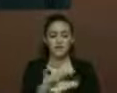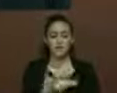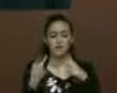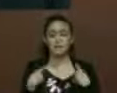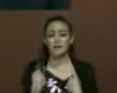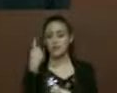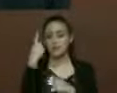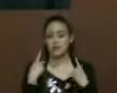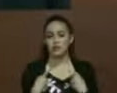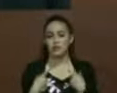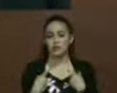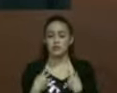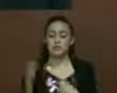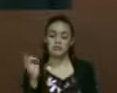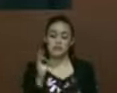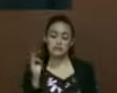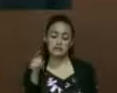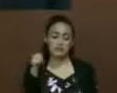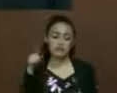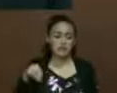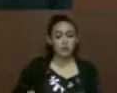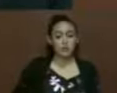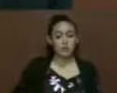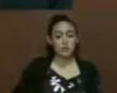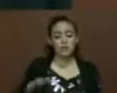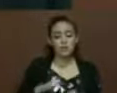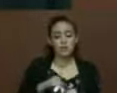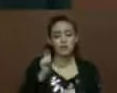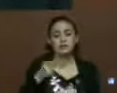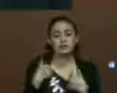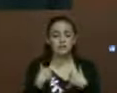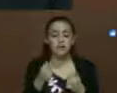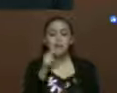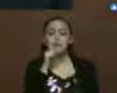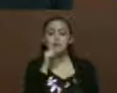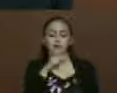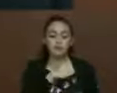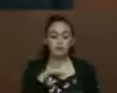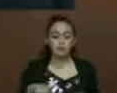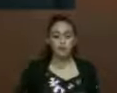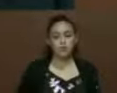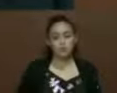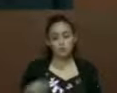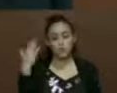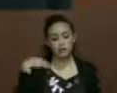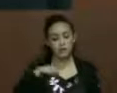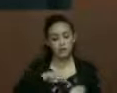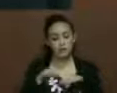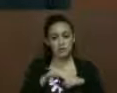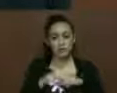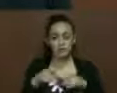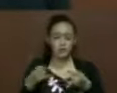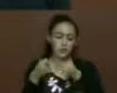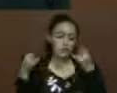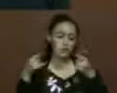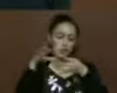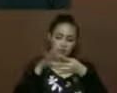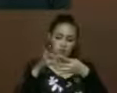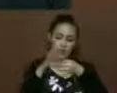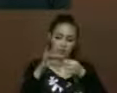un presunto, que además entiende era policía municipal, estaba en funciones, a pesar de todo el historial que